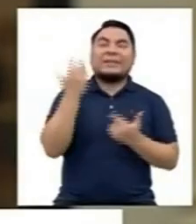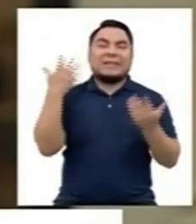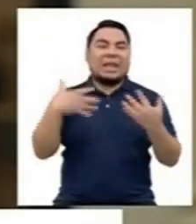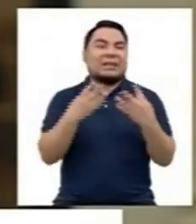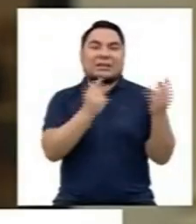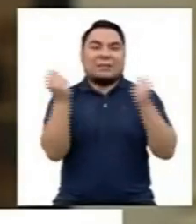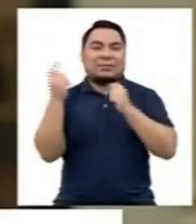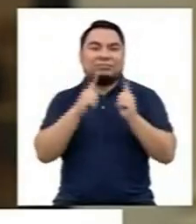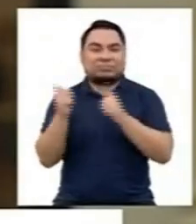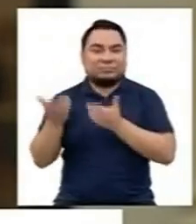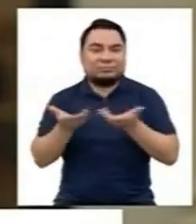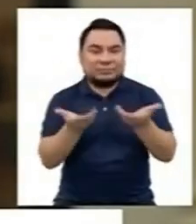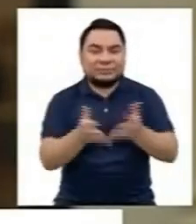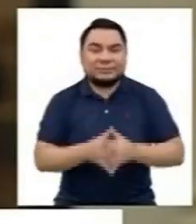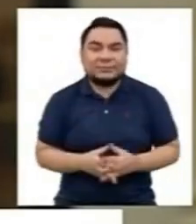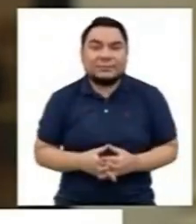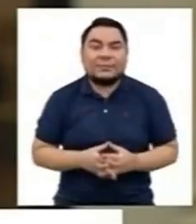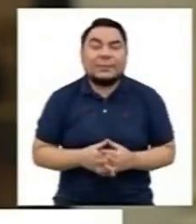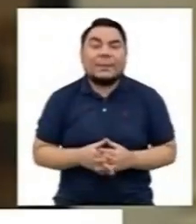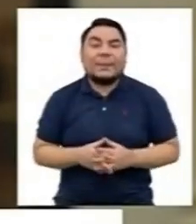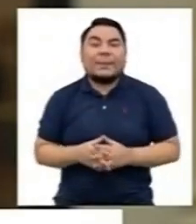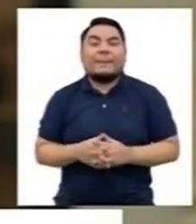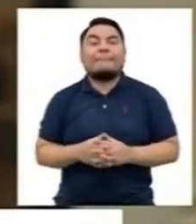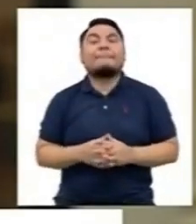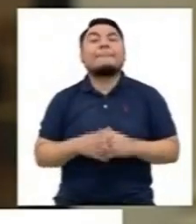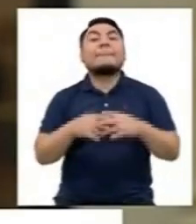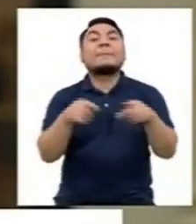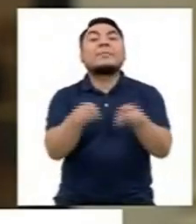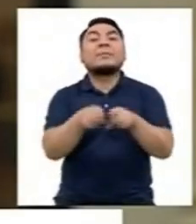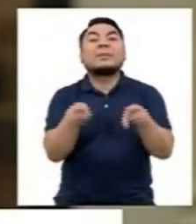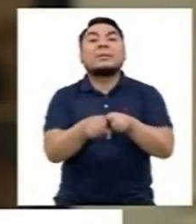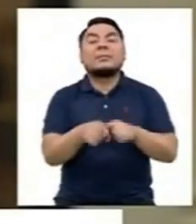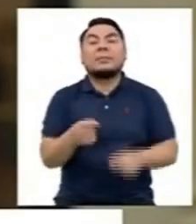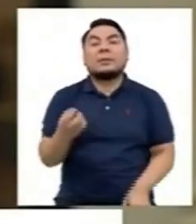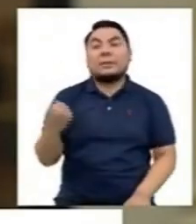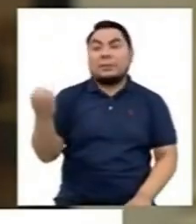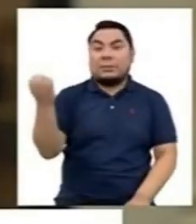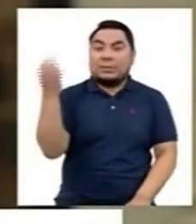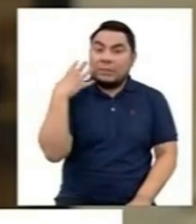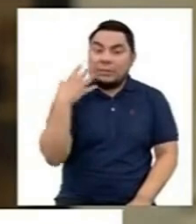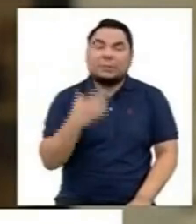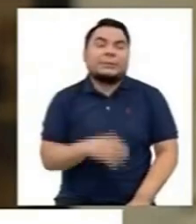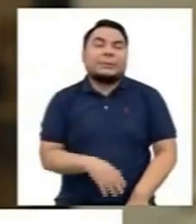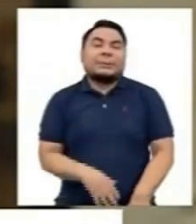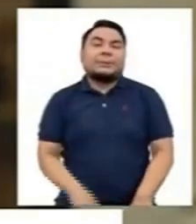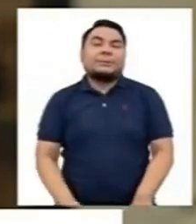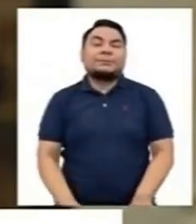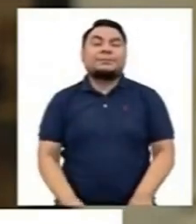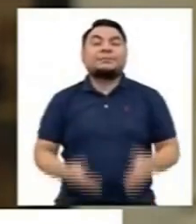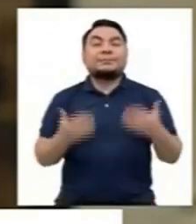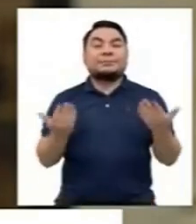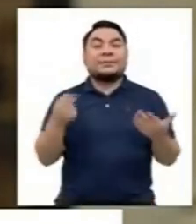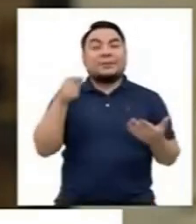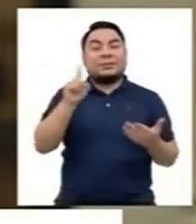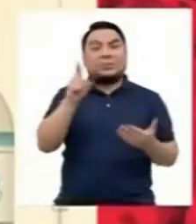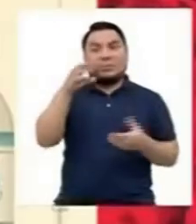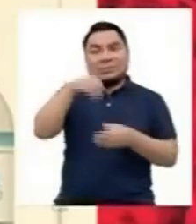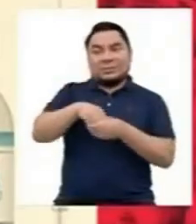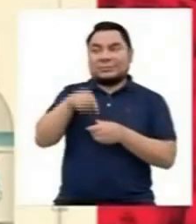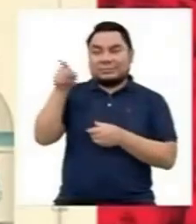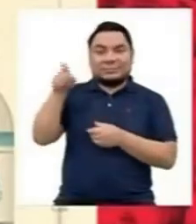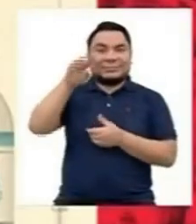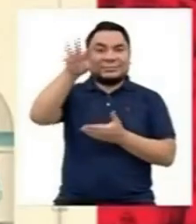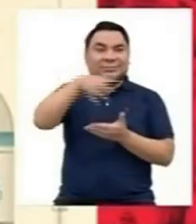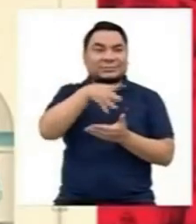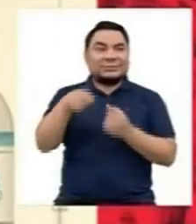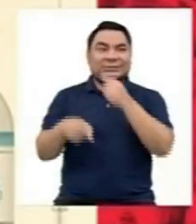rápidas. Hemos visto cantidad de pruebas rápidas que han aparecido en el mercado negro. Ha sucedido, señores, y lamentablemente no es culpa ya en este